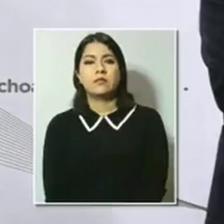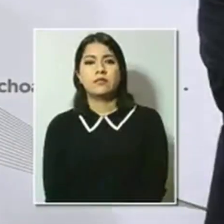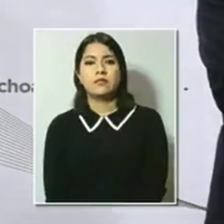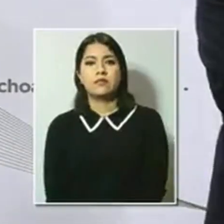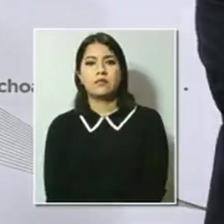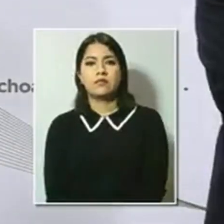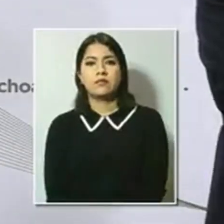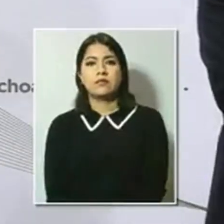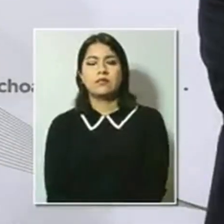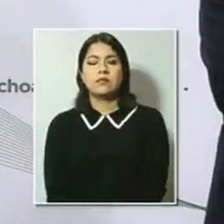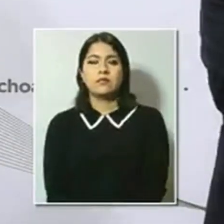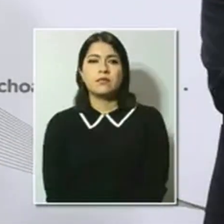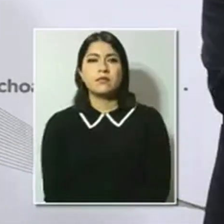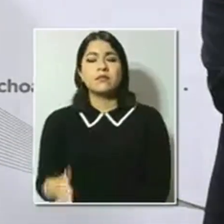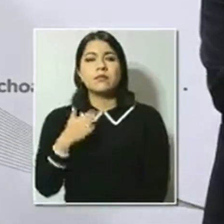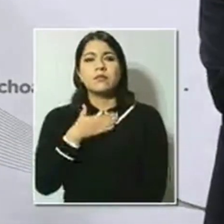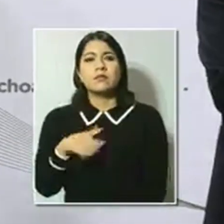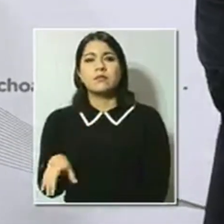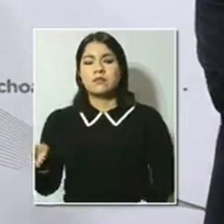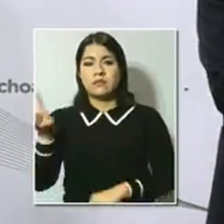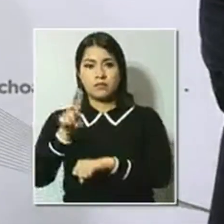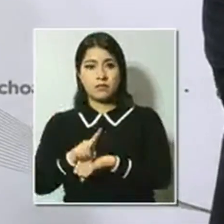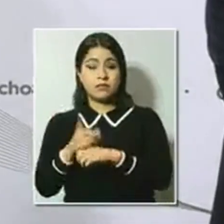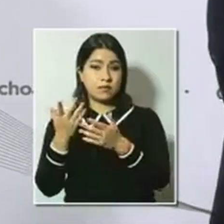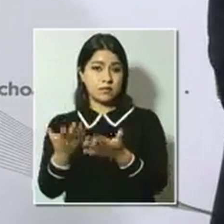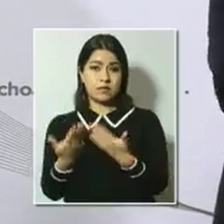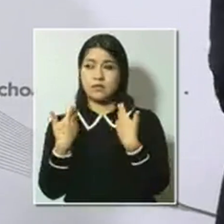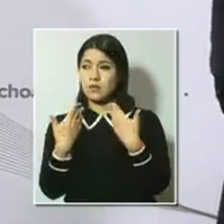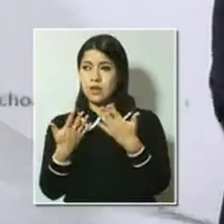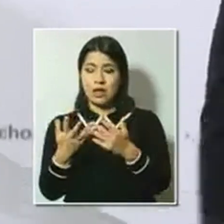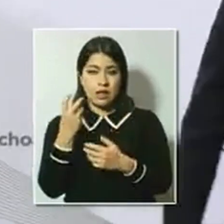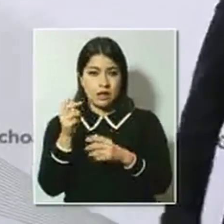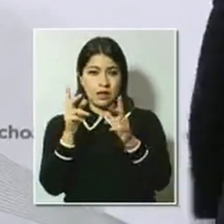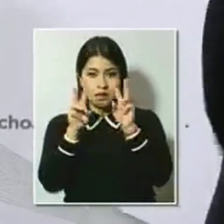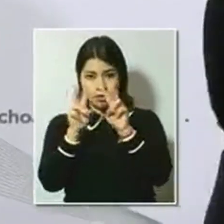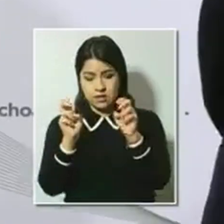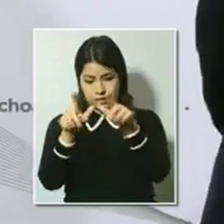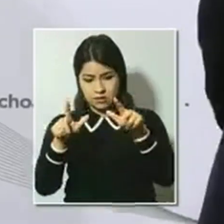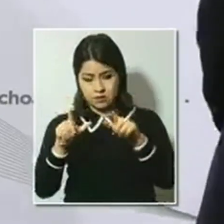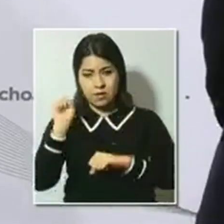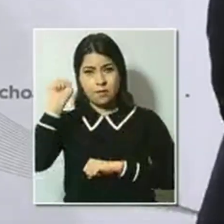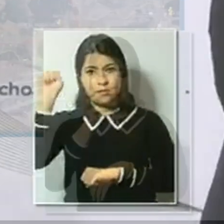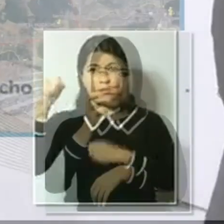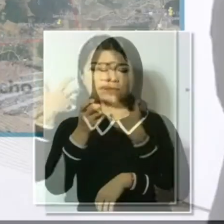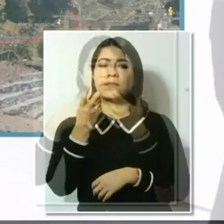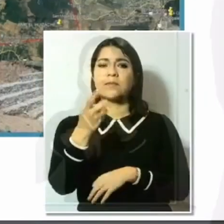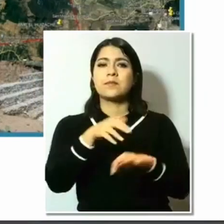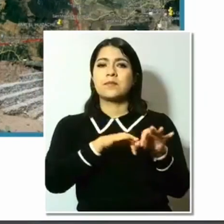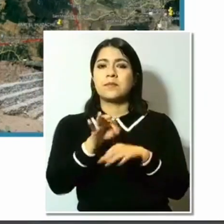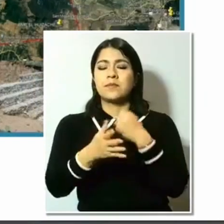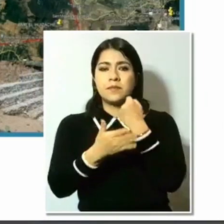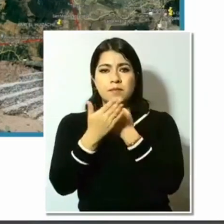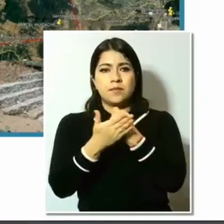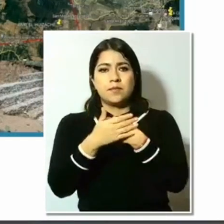puntos específicos de la Riviera, a fin de decretar a poco más de 33.000 hectáreas como zonas protegidas. Estas son acciones a mediano